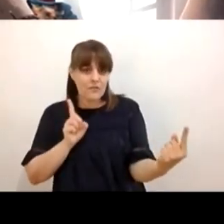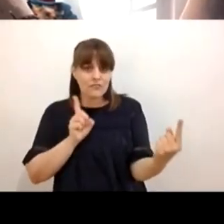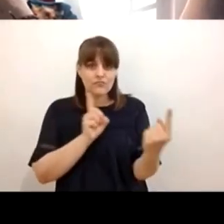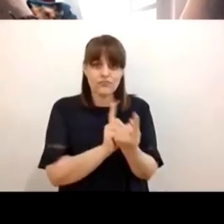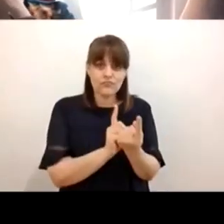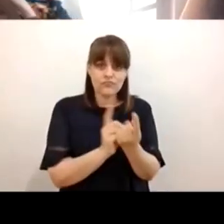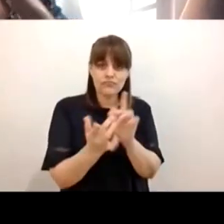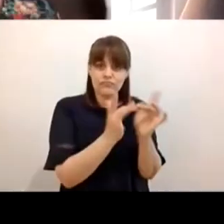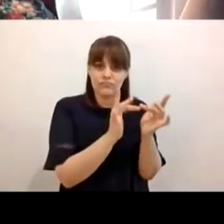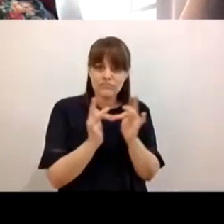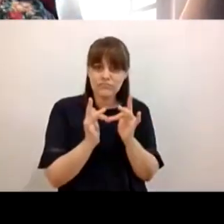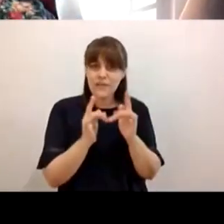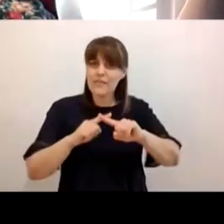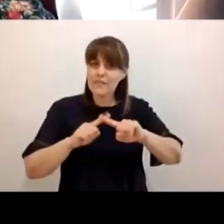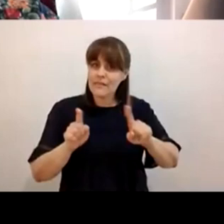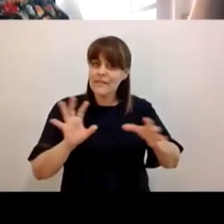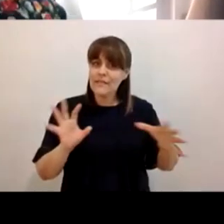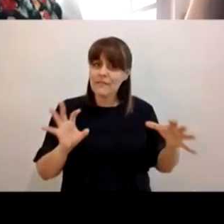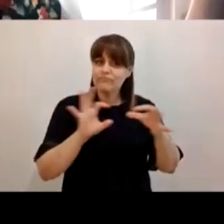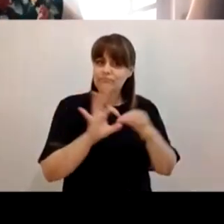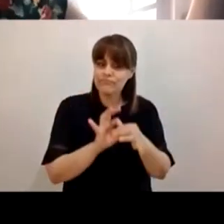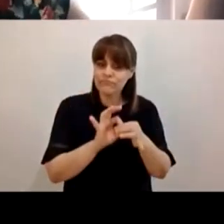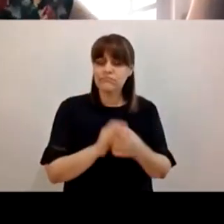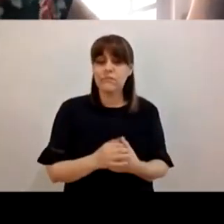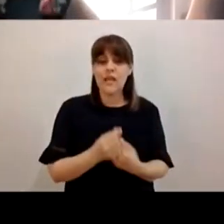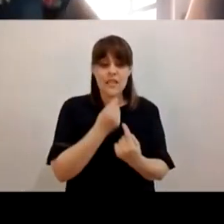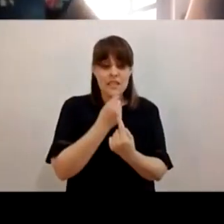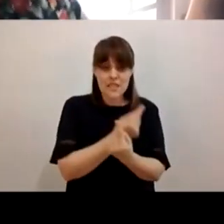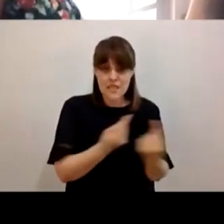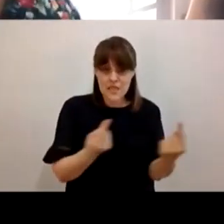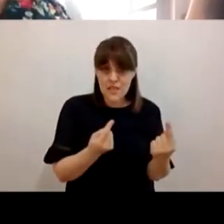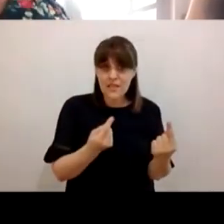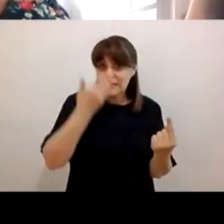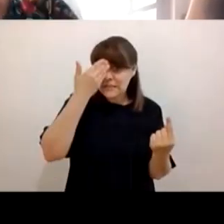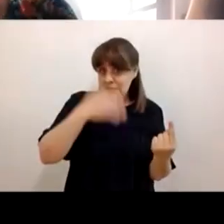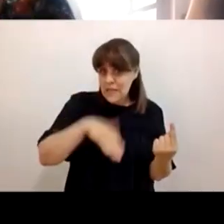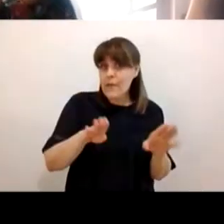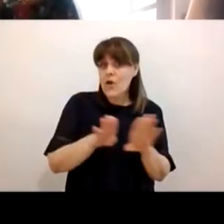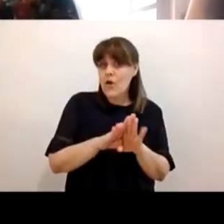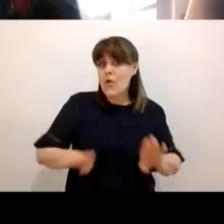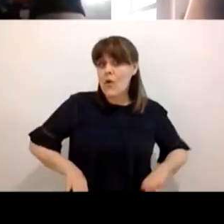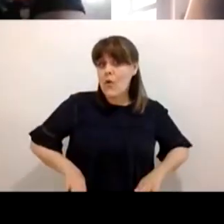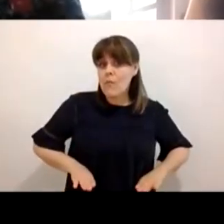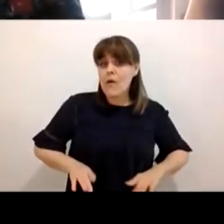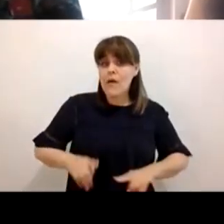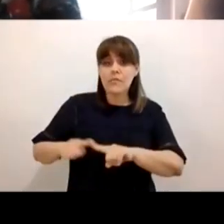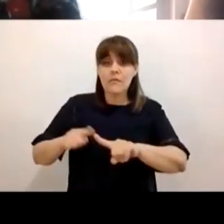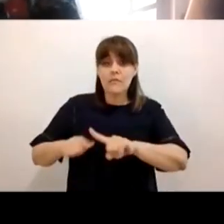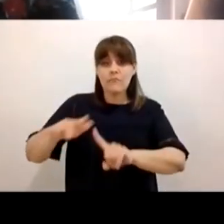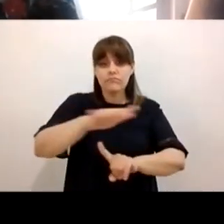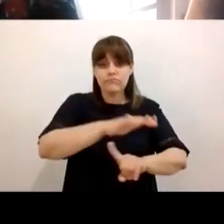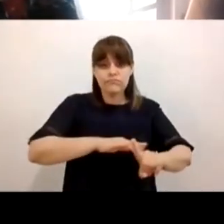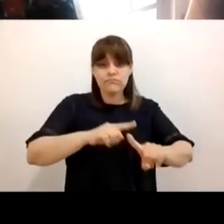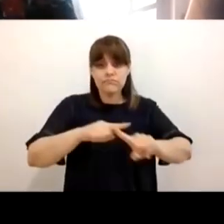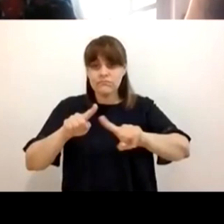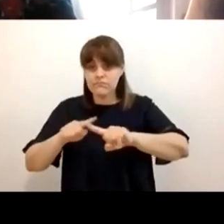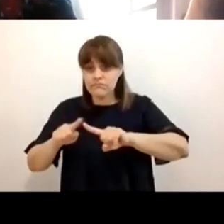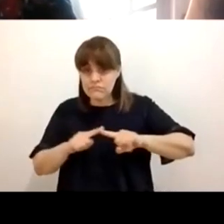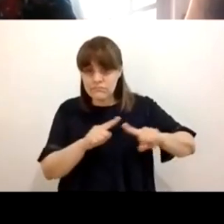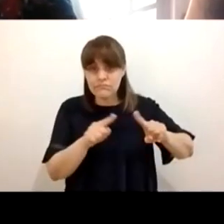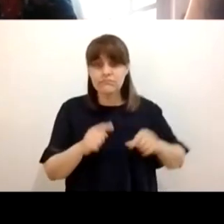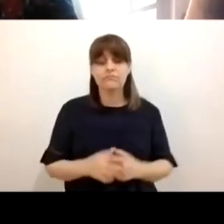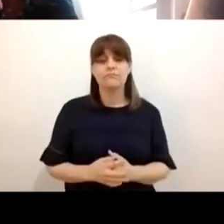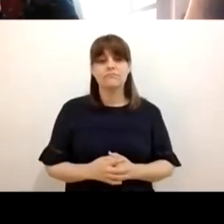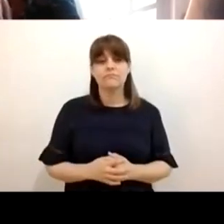y las criaturas saben perfectamente cómo se conducen en un ámbito y en otro cuando un niño le dice el papá le decía